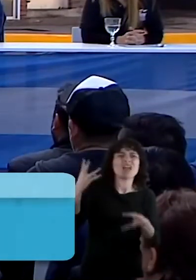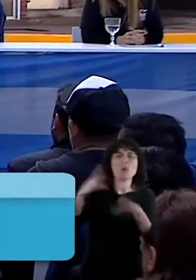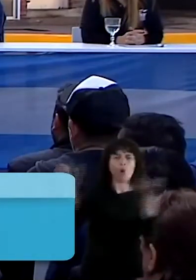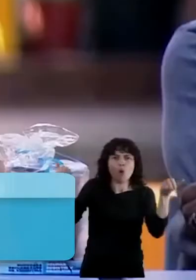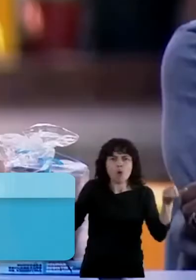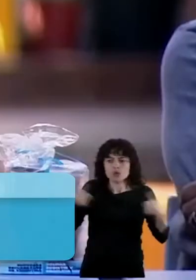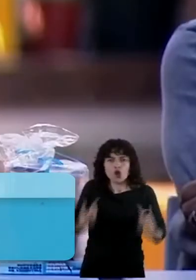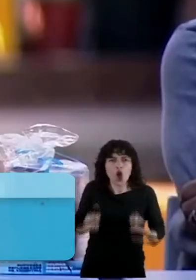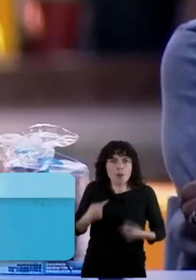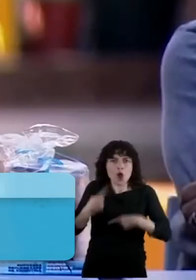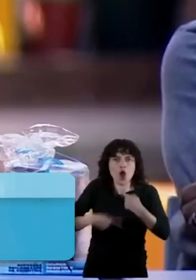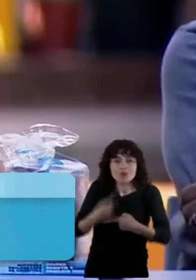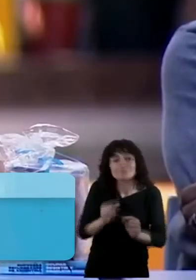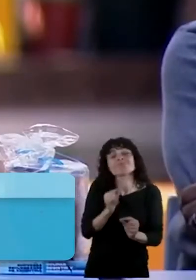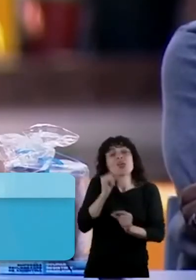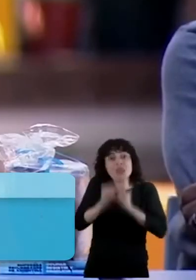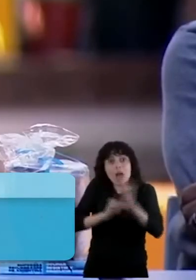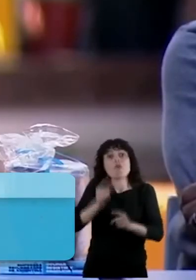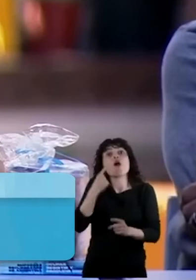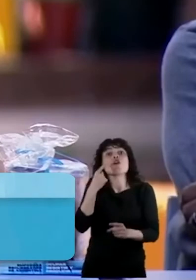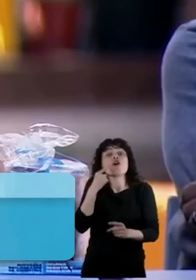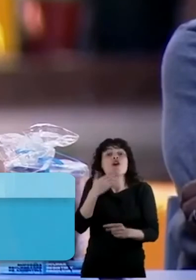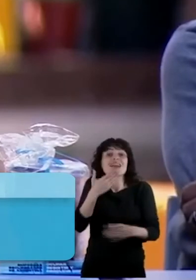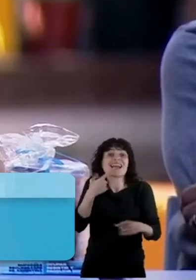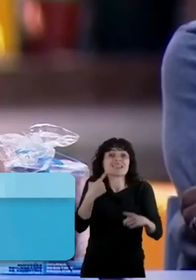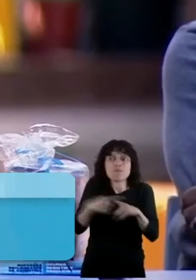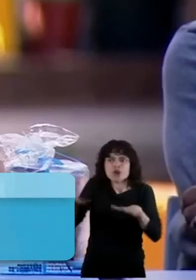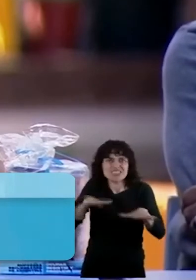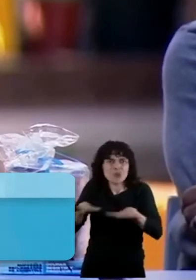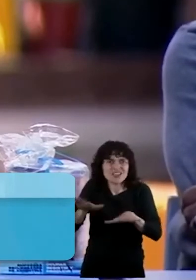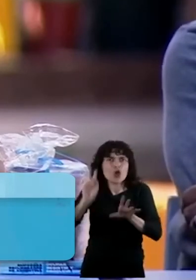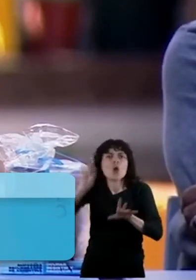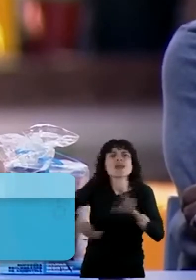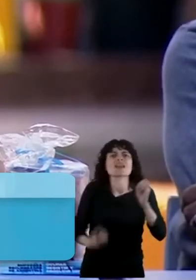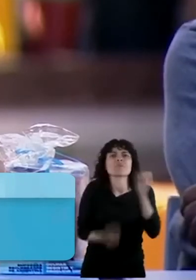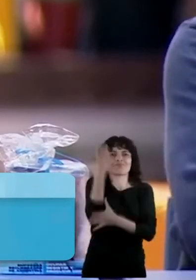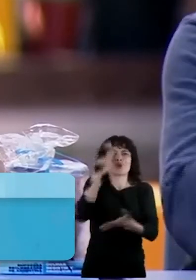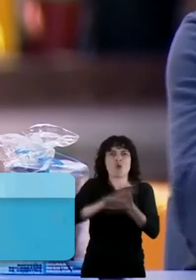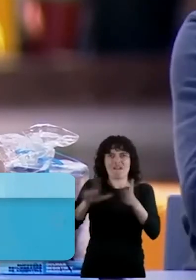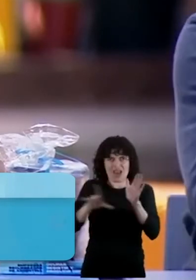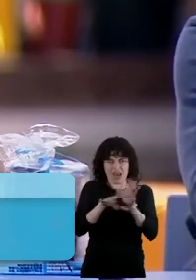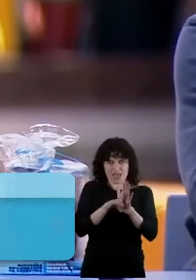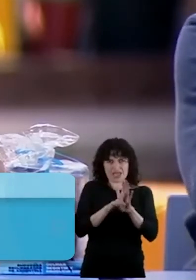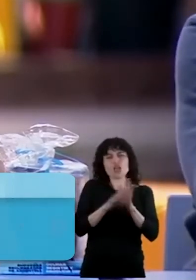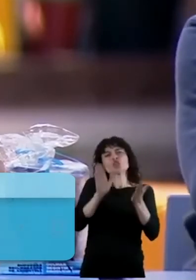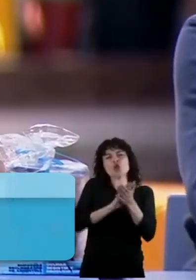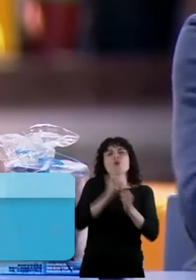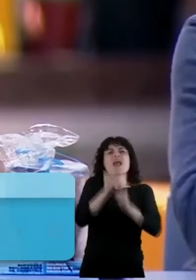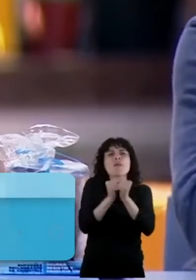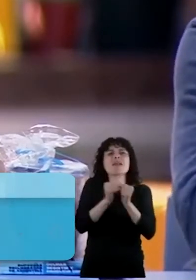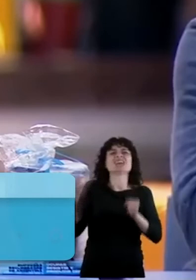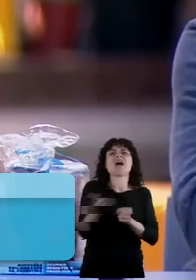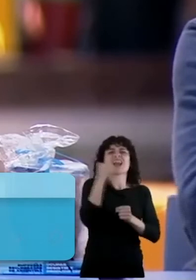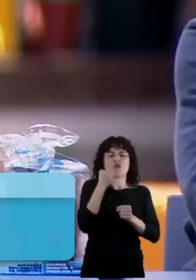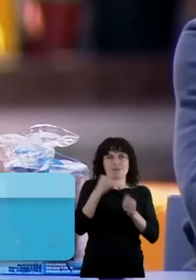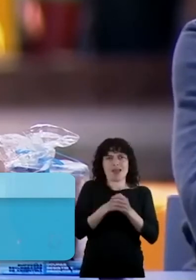Y así salieron las primeras leyes allá en la ciudad de Buenos Aires de empresas recuperadas. Y allí conocí al Vasco, que